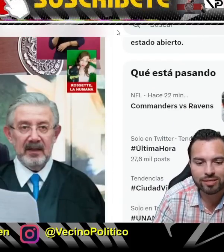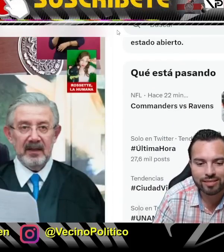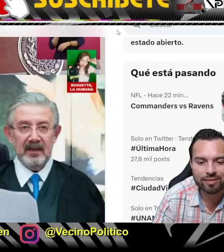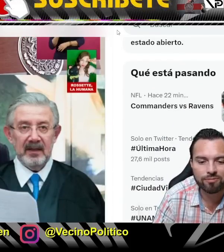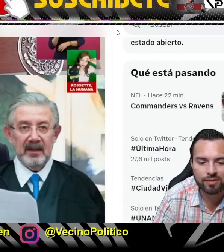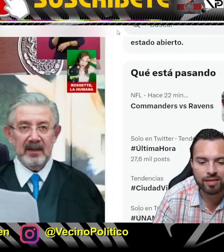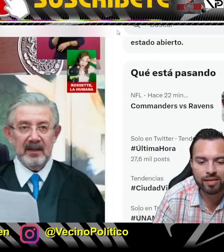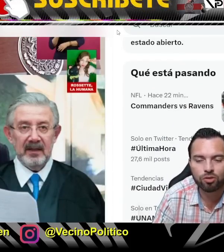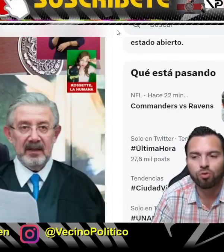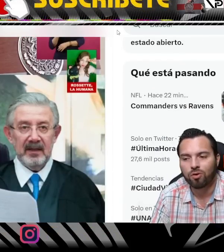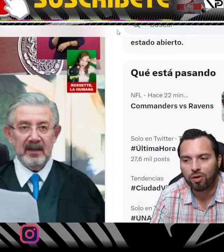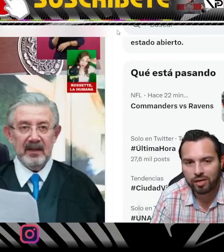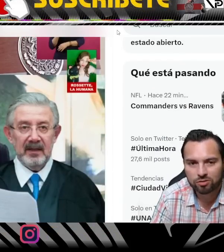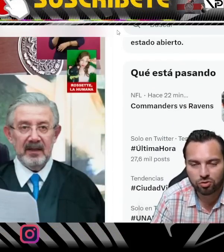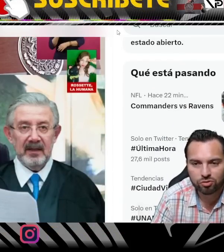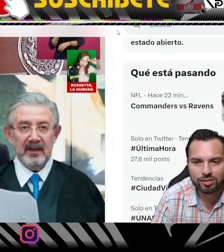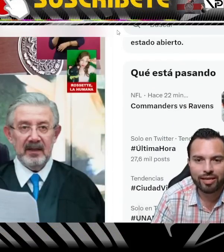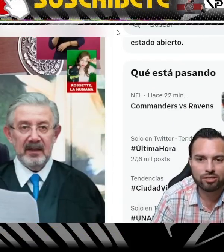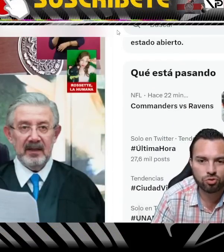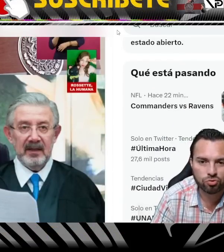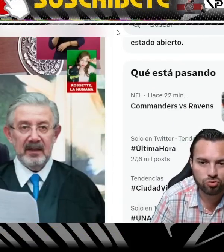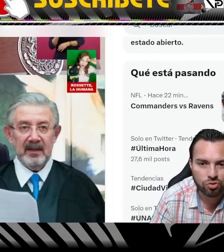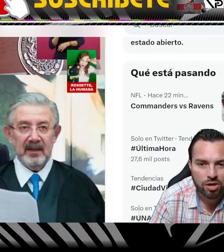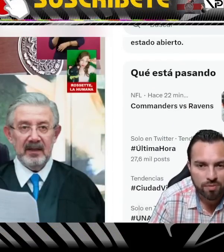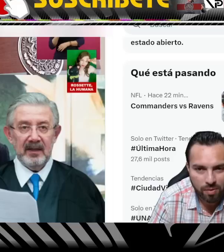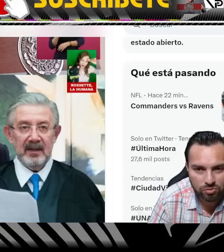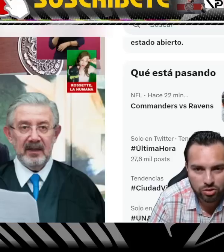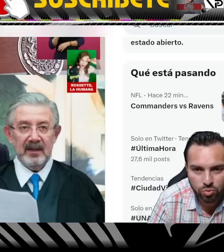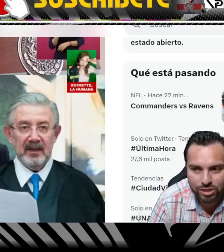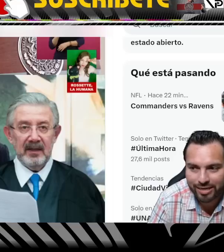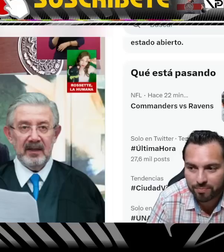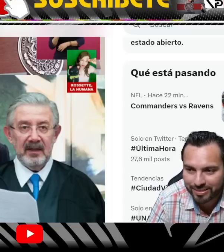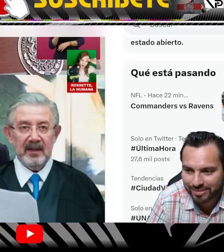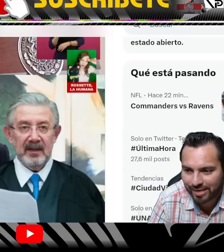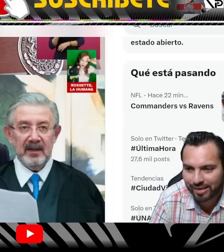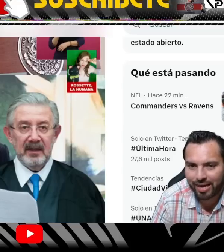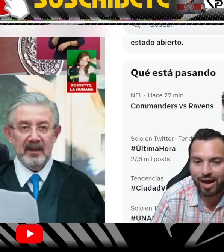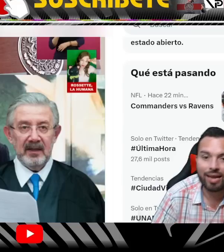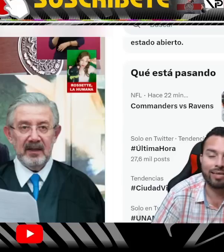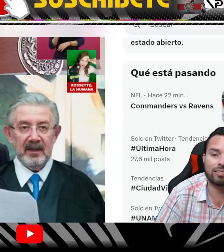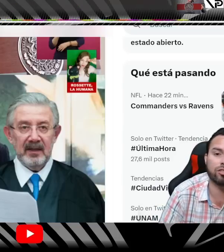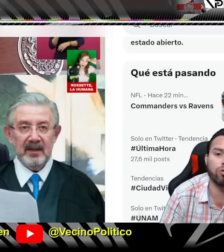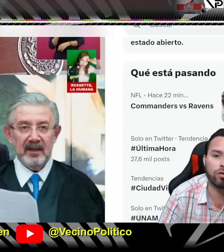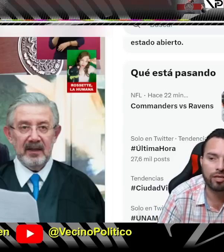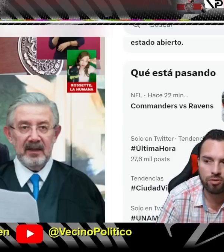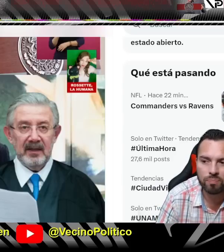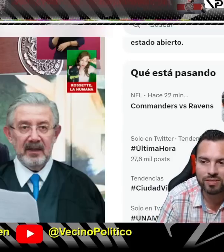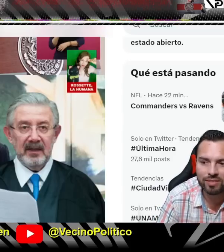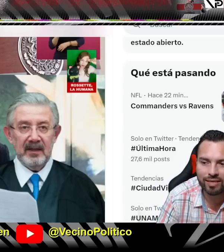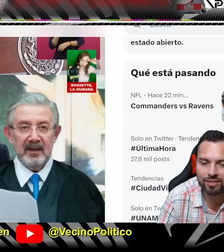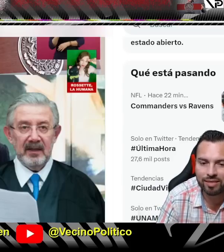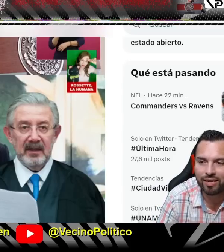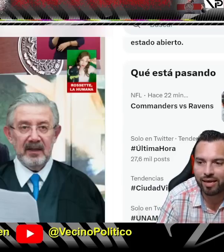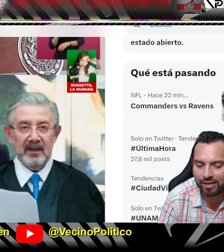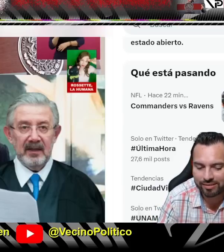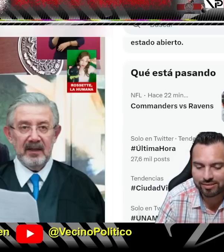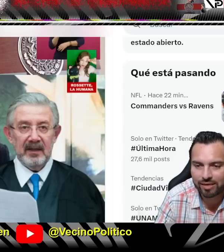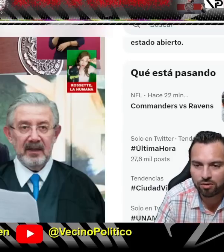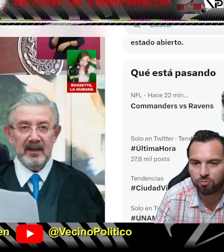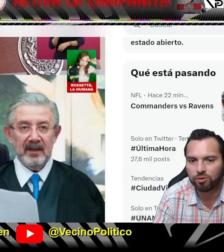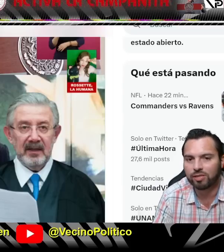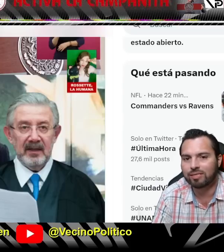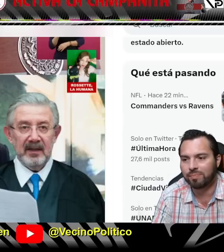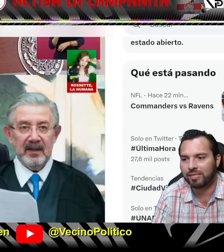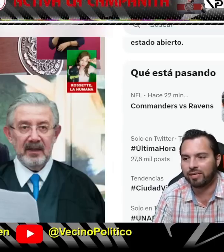es lo que están defendiendo estos derechos vamos a escuchar el mensaje a la nación que dio el presidente en